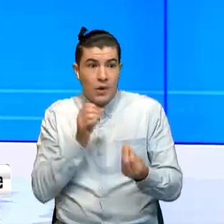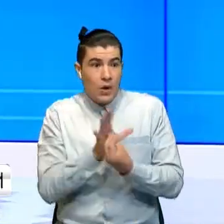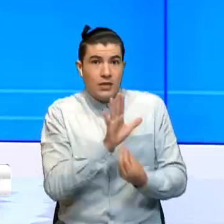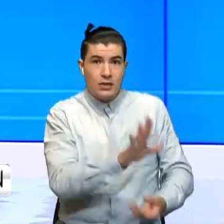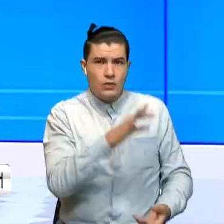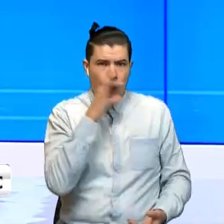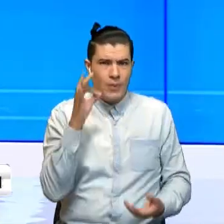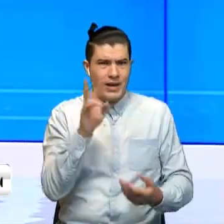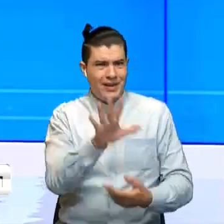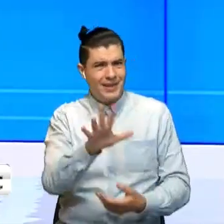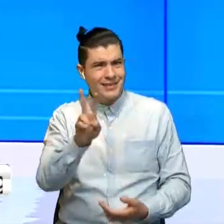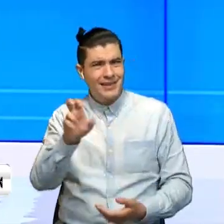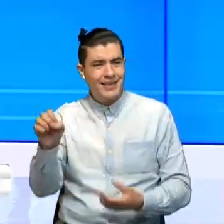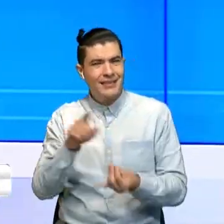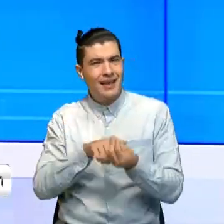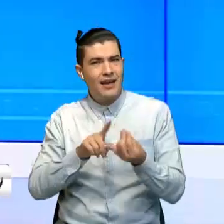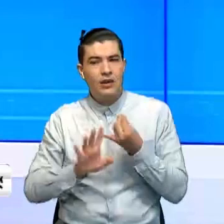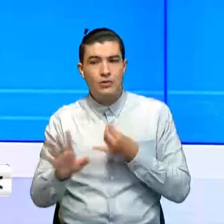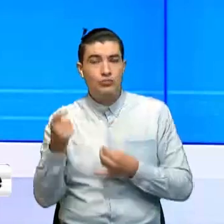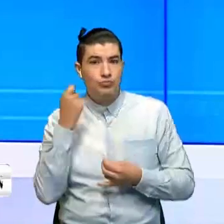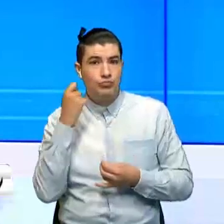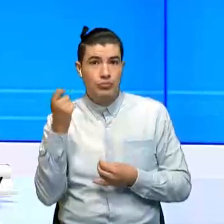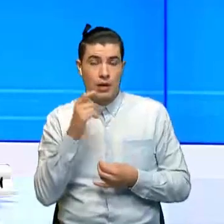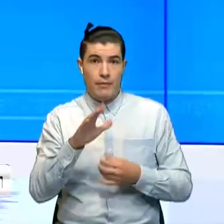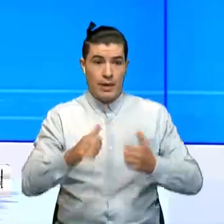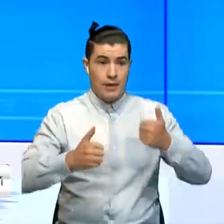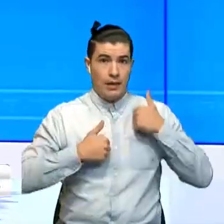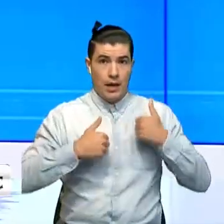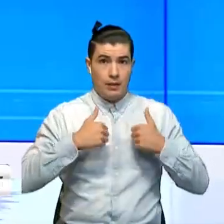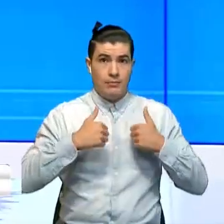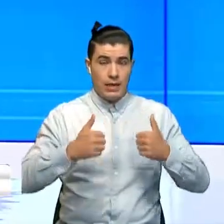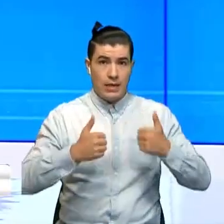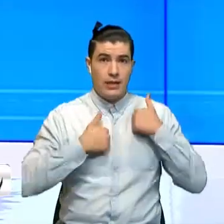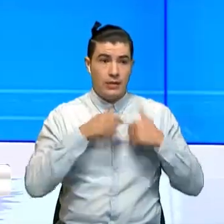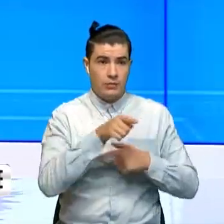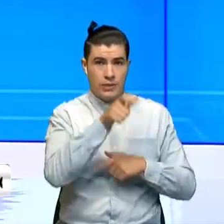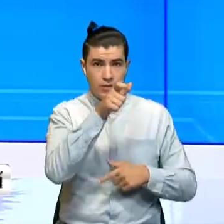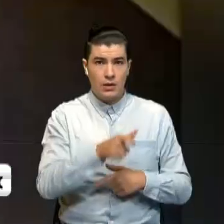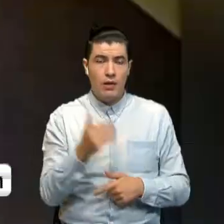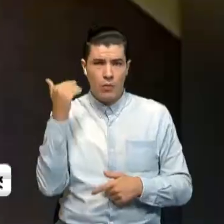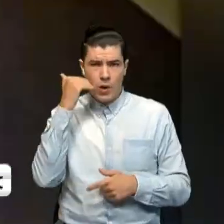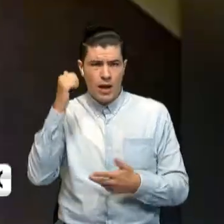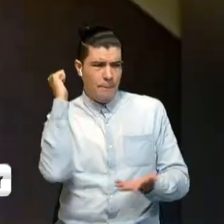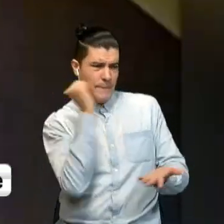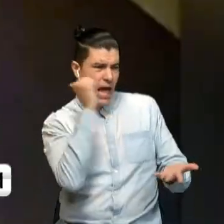de bucaramanga el caso más reciente un militar activo que fue agredido con un arma blanca